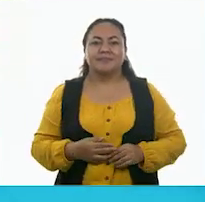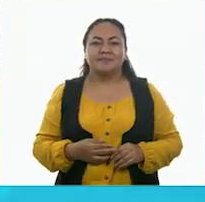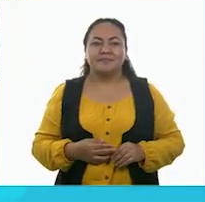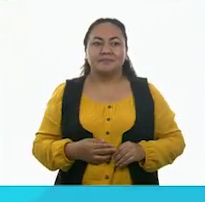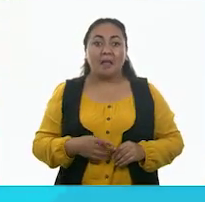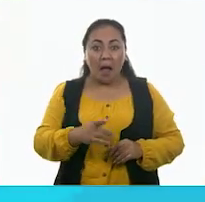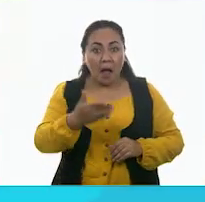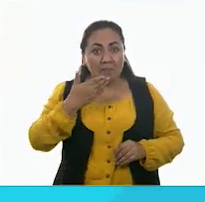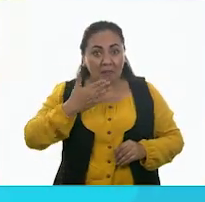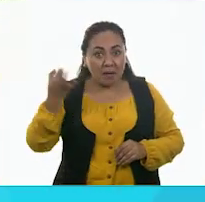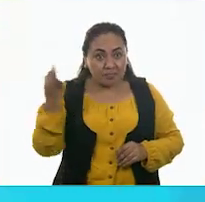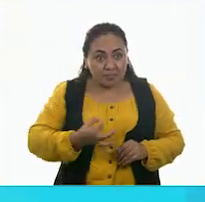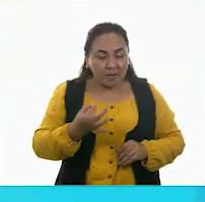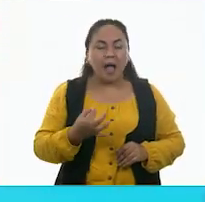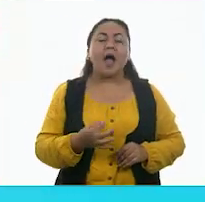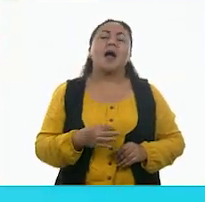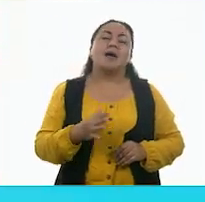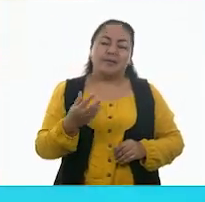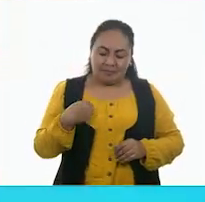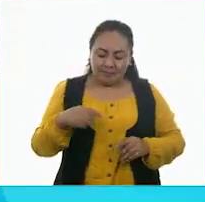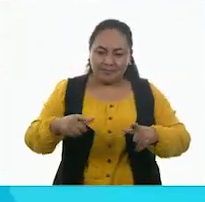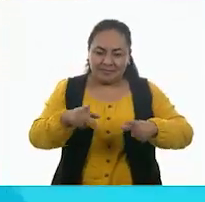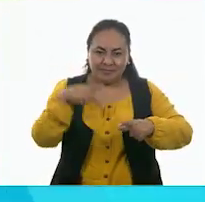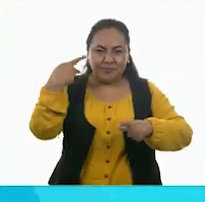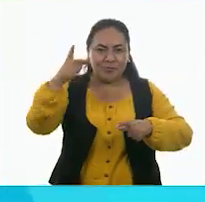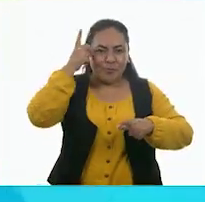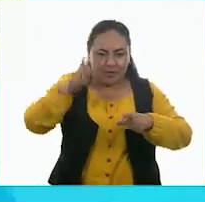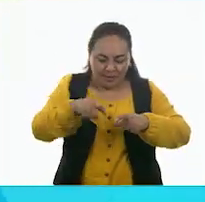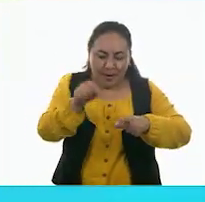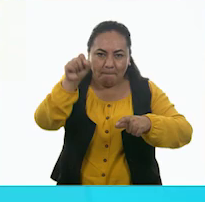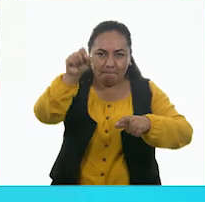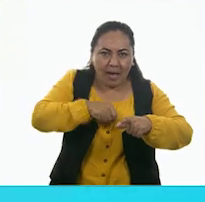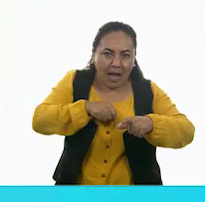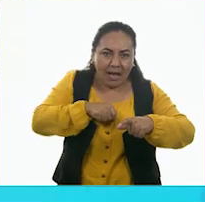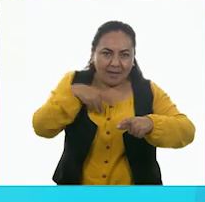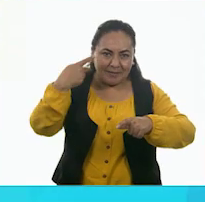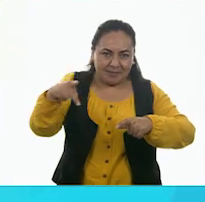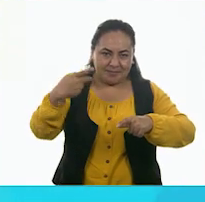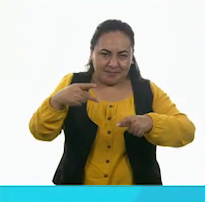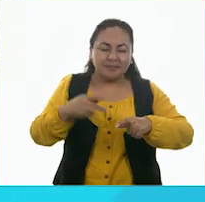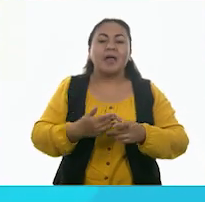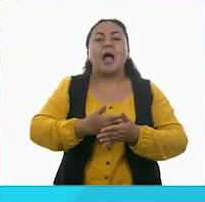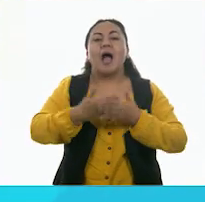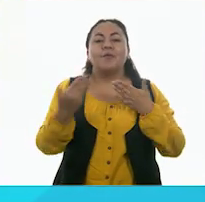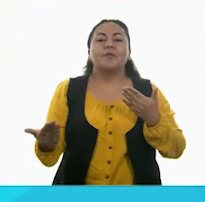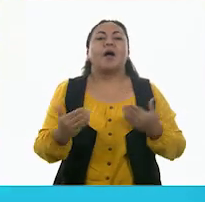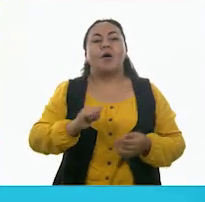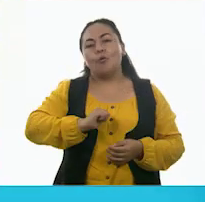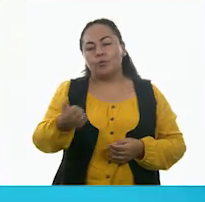Como lo logró, va a poner un hijo en su casilla. Ahora va conmigo.